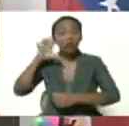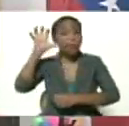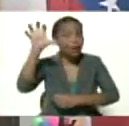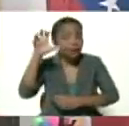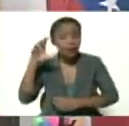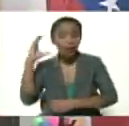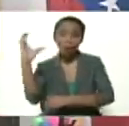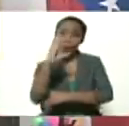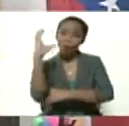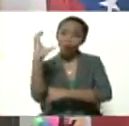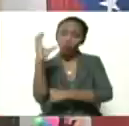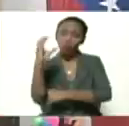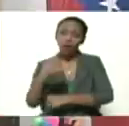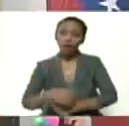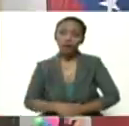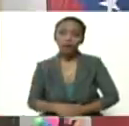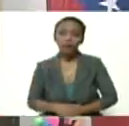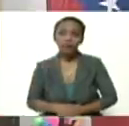desde Colombia